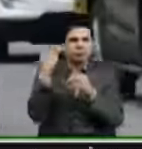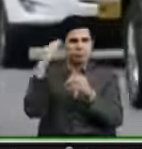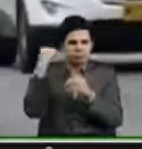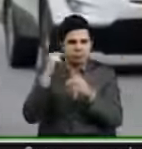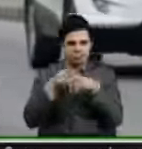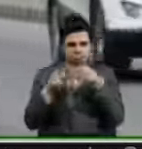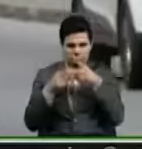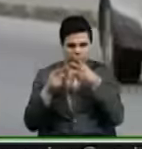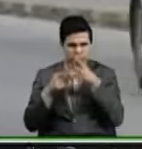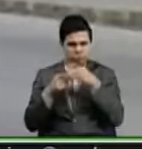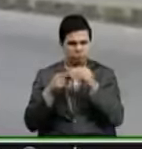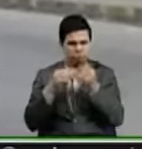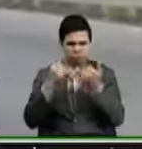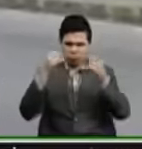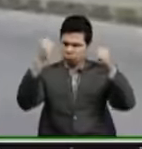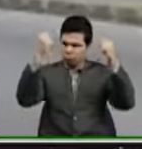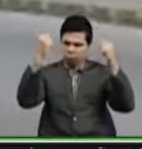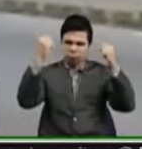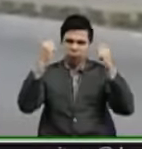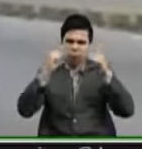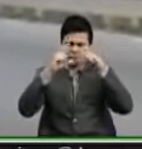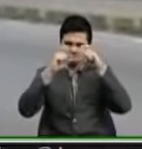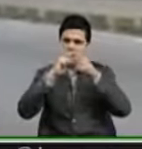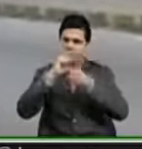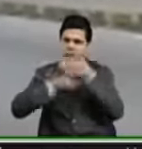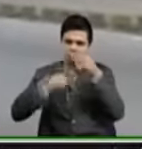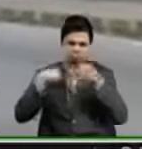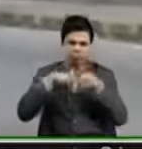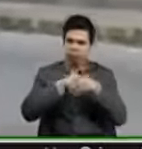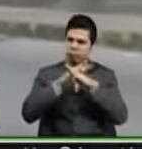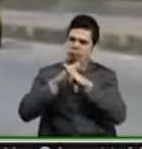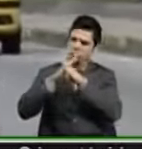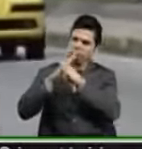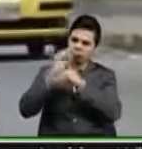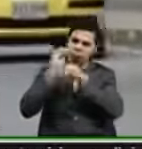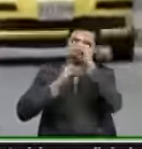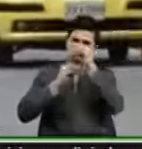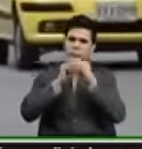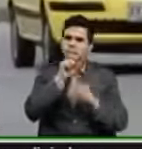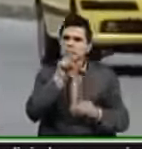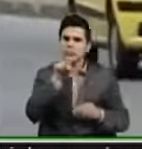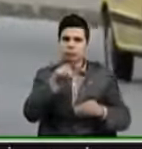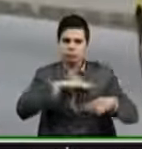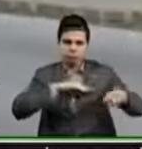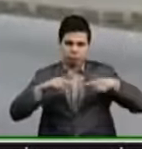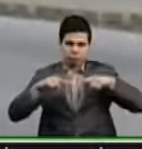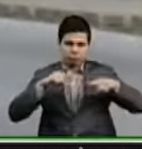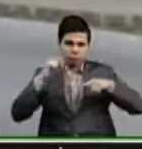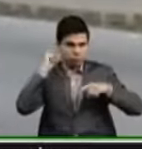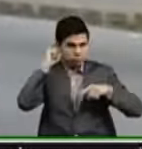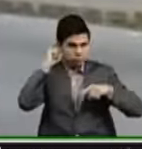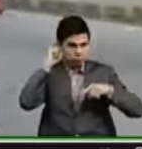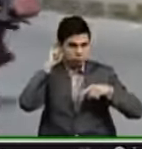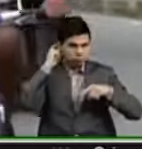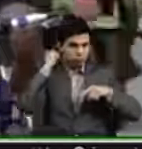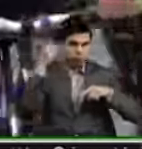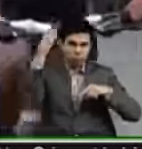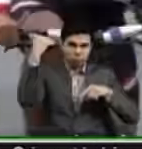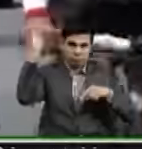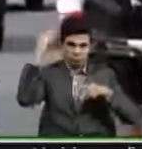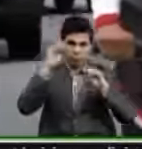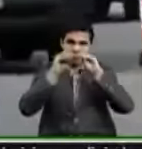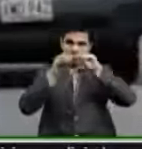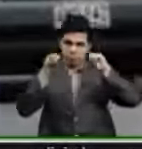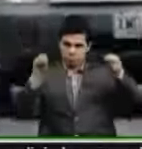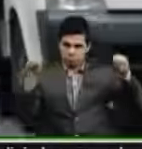algunas semanas en rechazo a las fotomultas. Sin embargo, el alcalde de Bucaramanga ya había anunciado que esta medida no va,